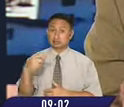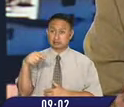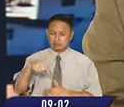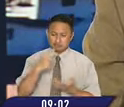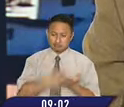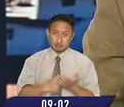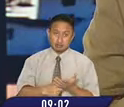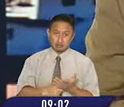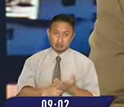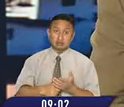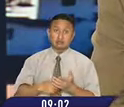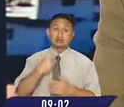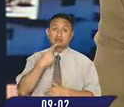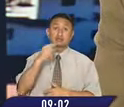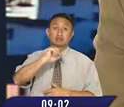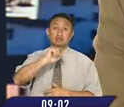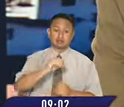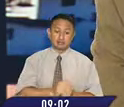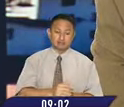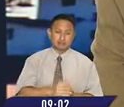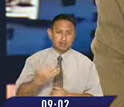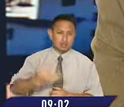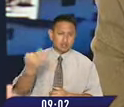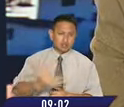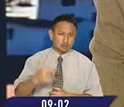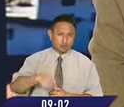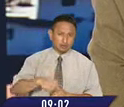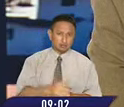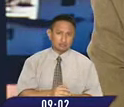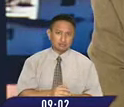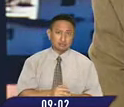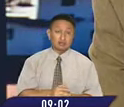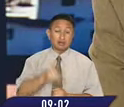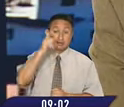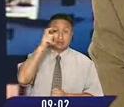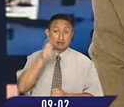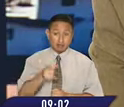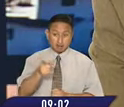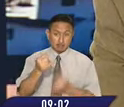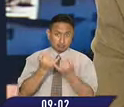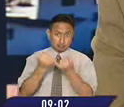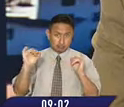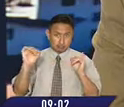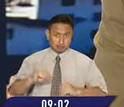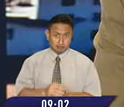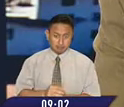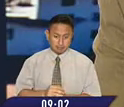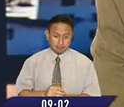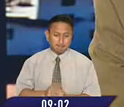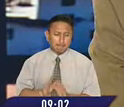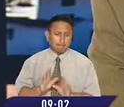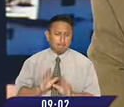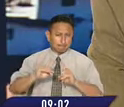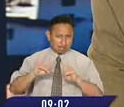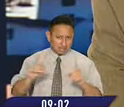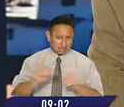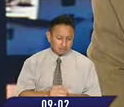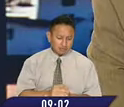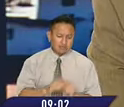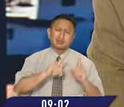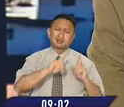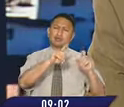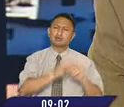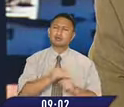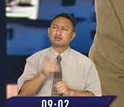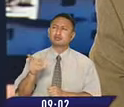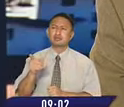escuche bien, trata sobre garantizar la autonomía de la Fiscalía General del Estado. Pero, ¿cuál es la situación actual de